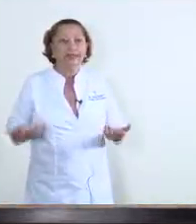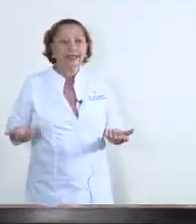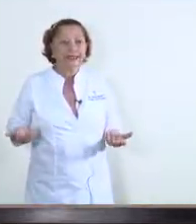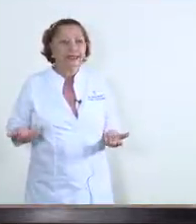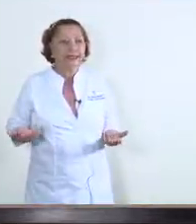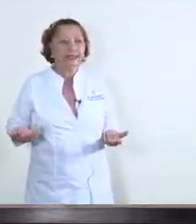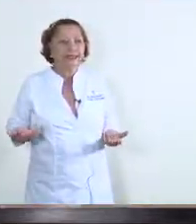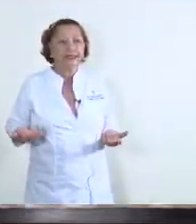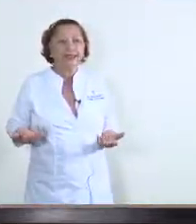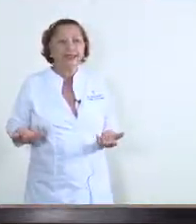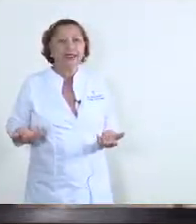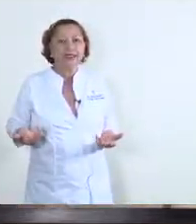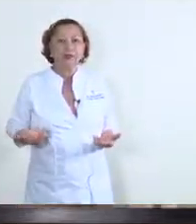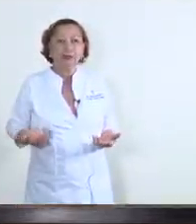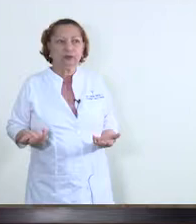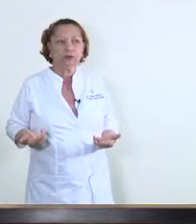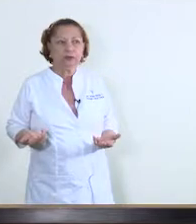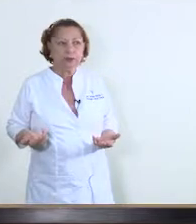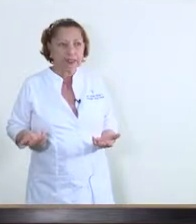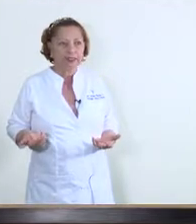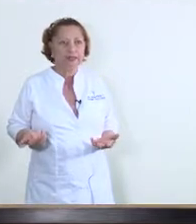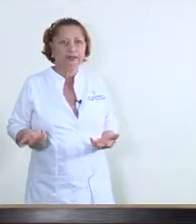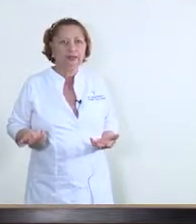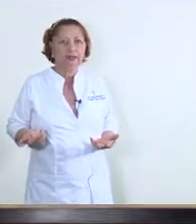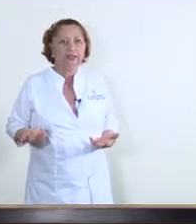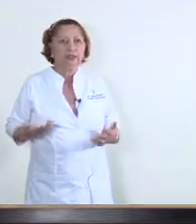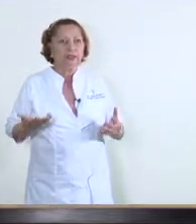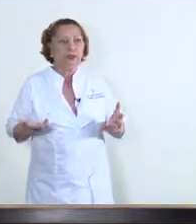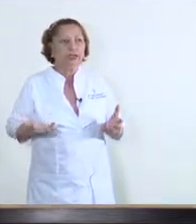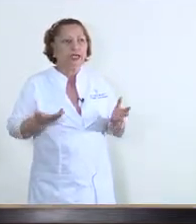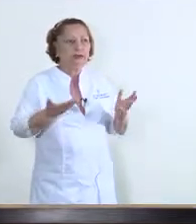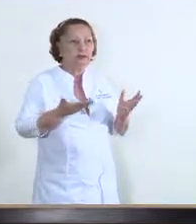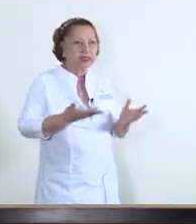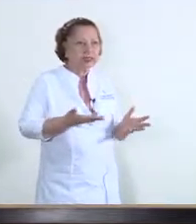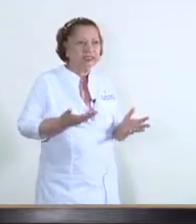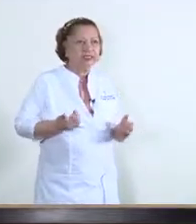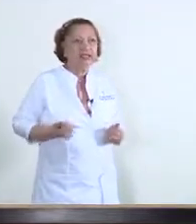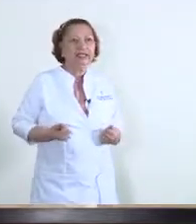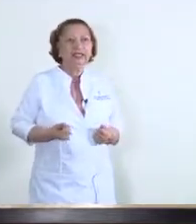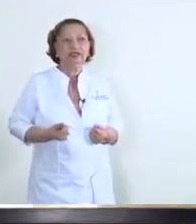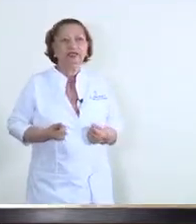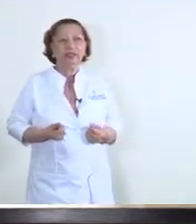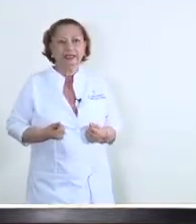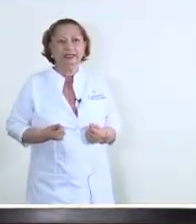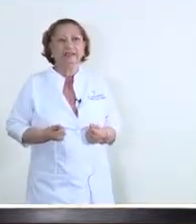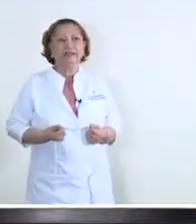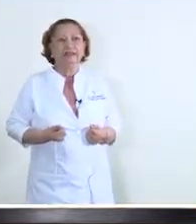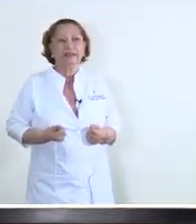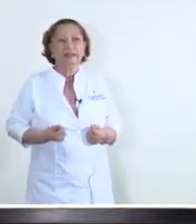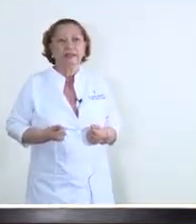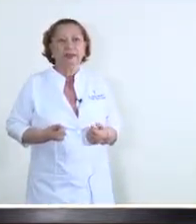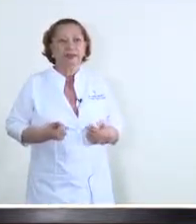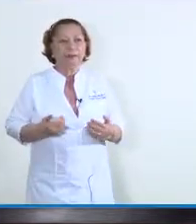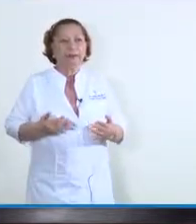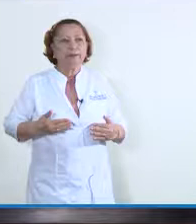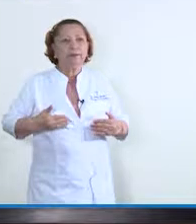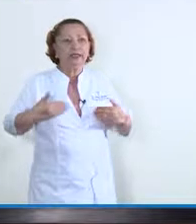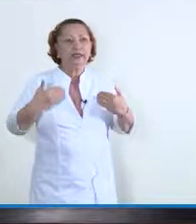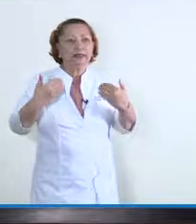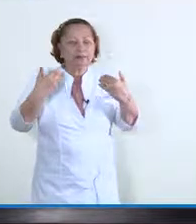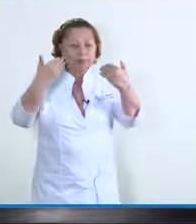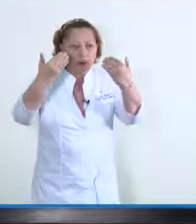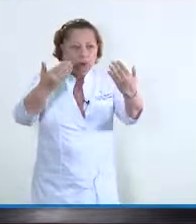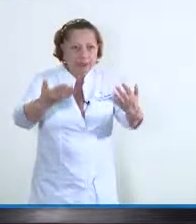No aceptan la realidad que les tocó vivir. Entonces la ausencia de esto es que